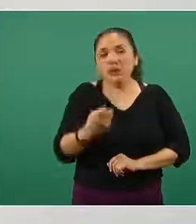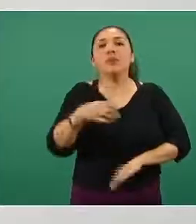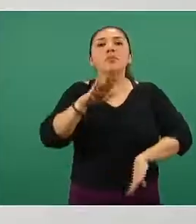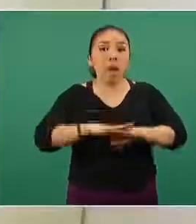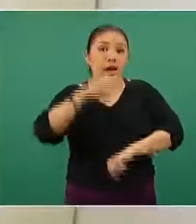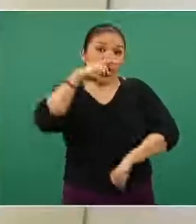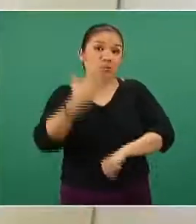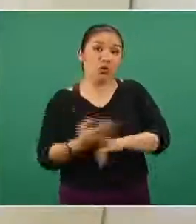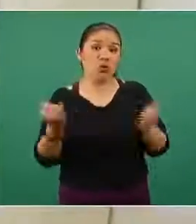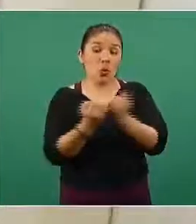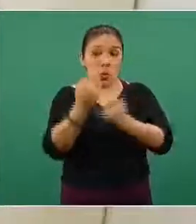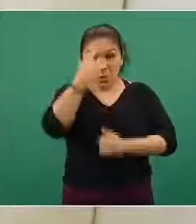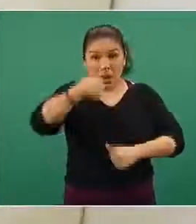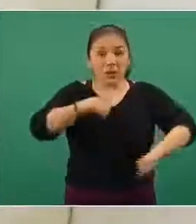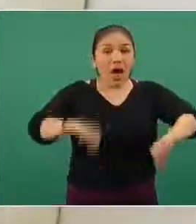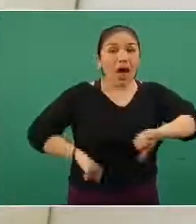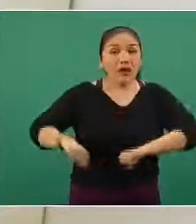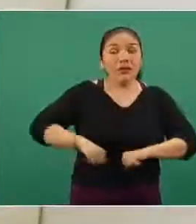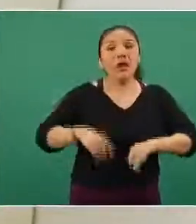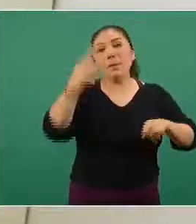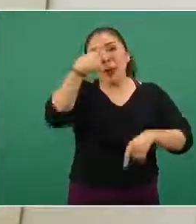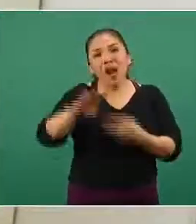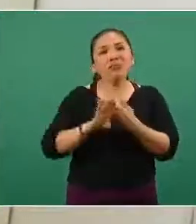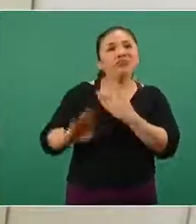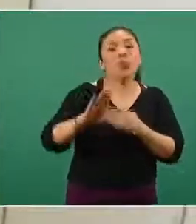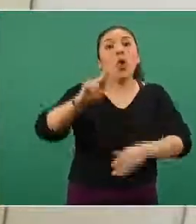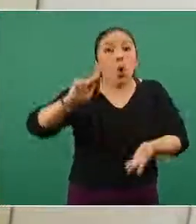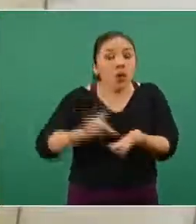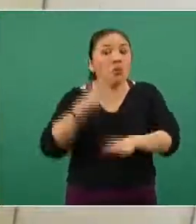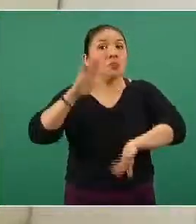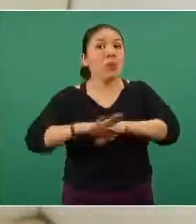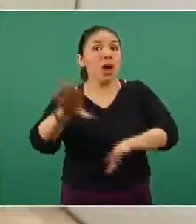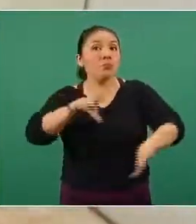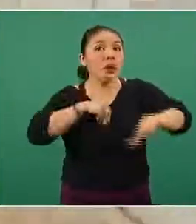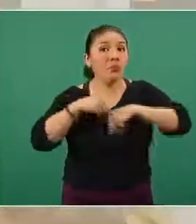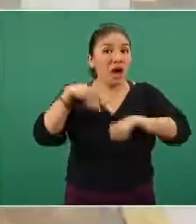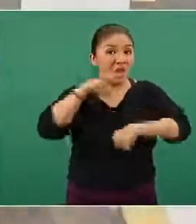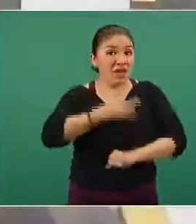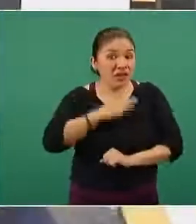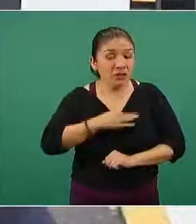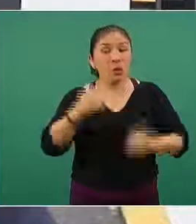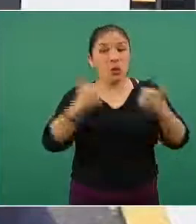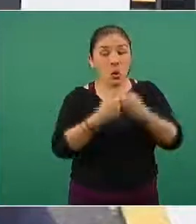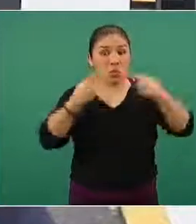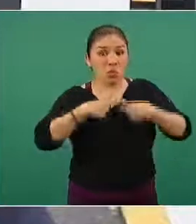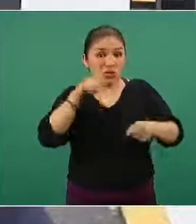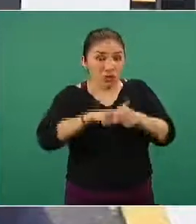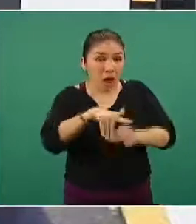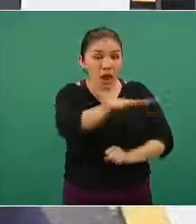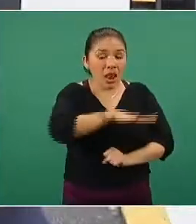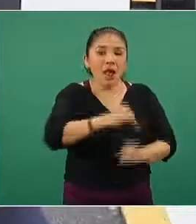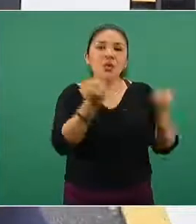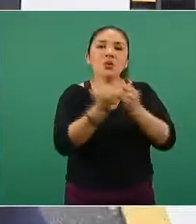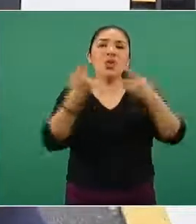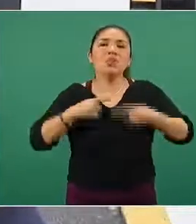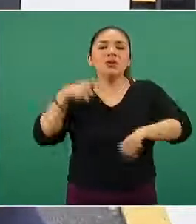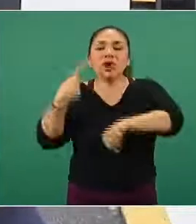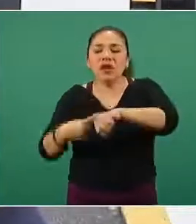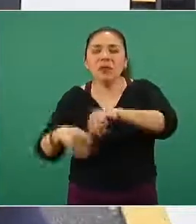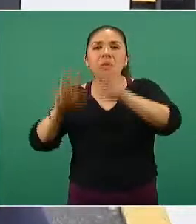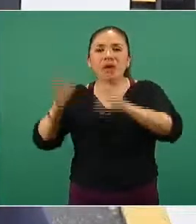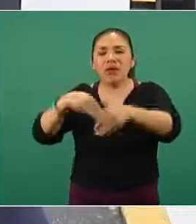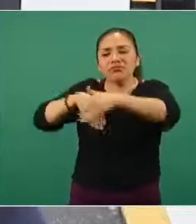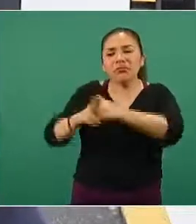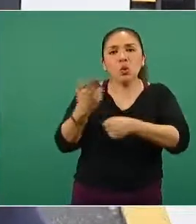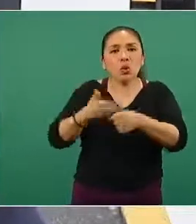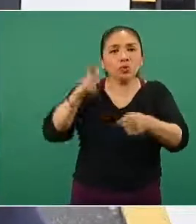más responsable de la actividad para evitar nuevas infecciones, tanto para el personal como para las pacientes que han estado